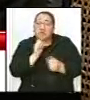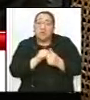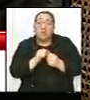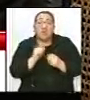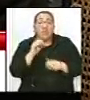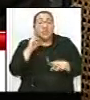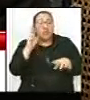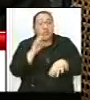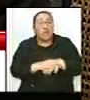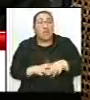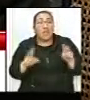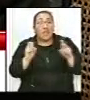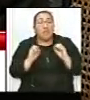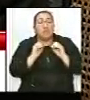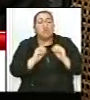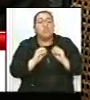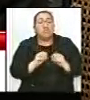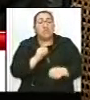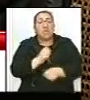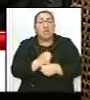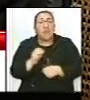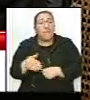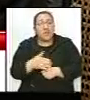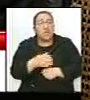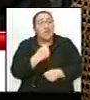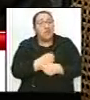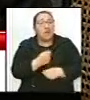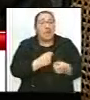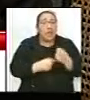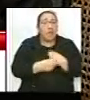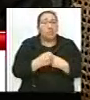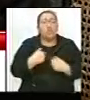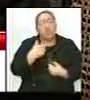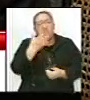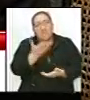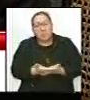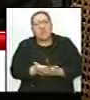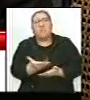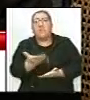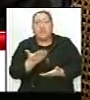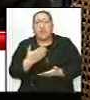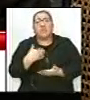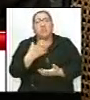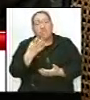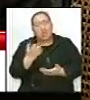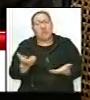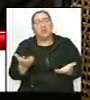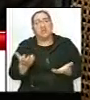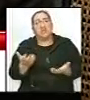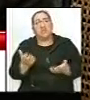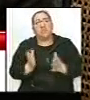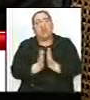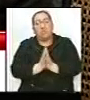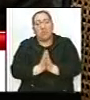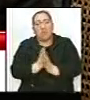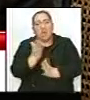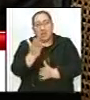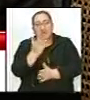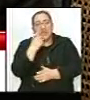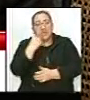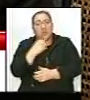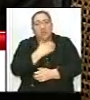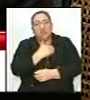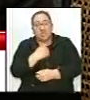acuicultura, no entienden, presidente. Entonces, mi reclamo, mi pedido por su intermedio al